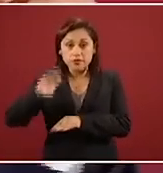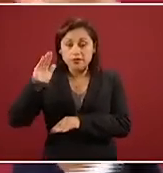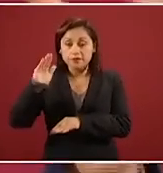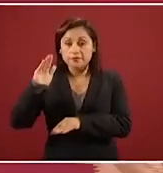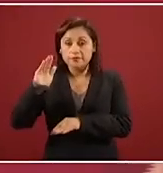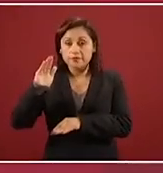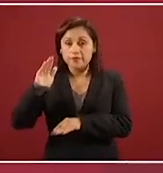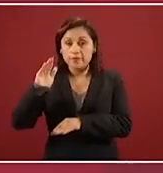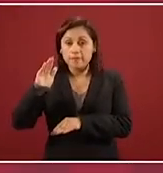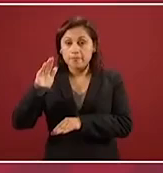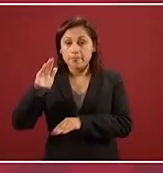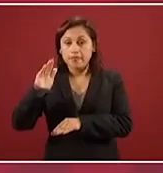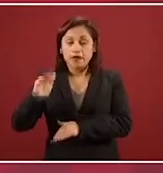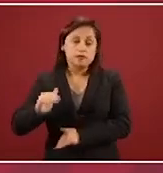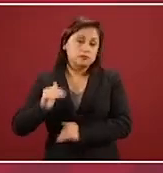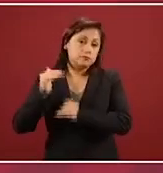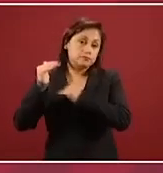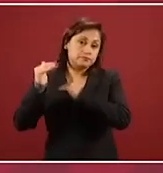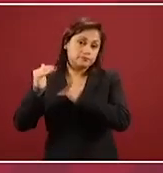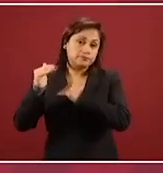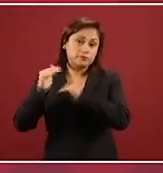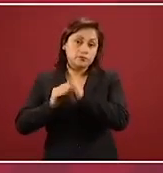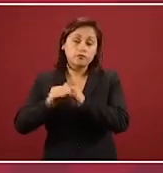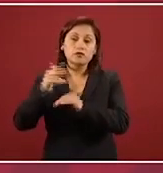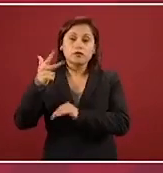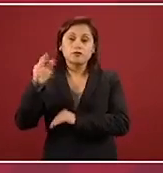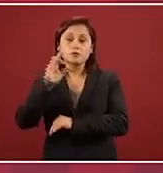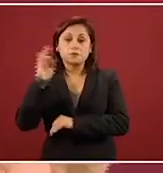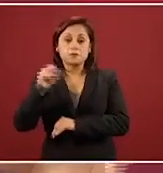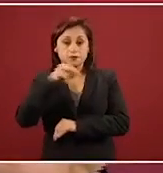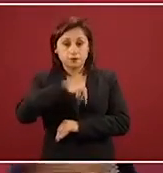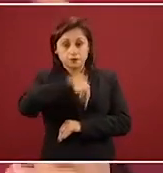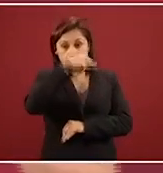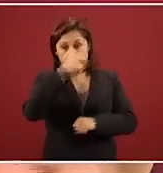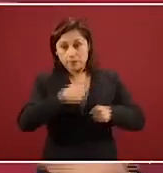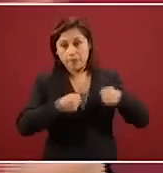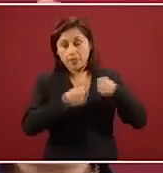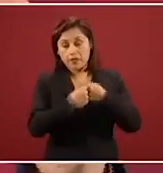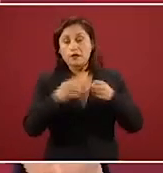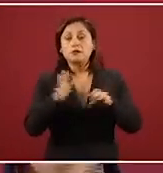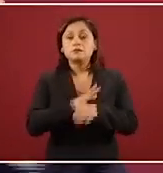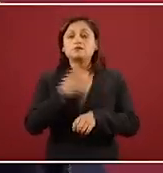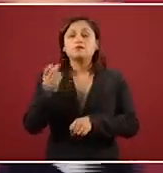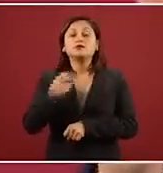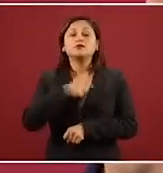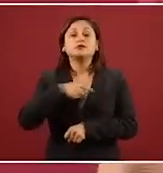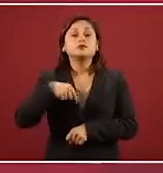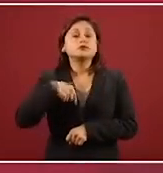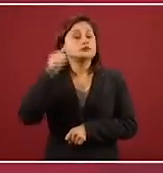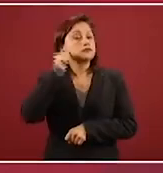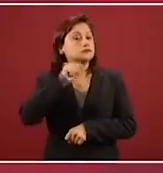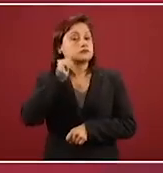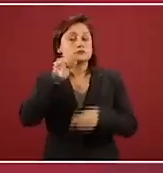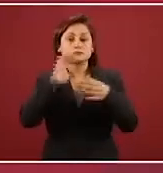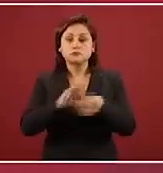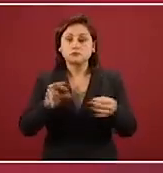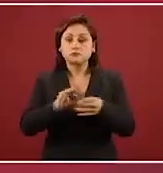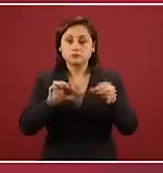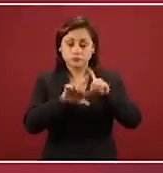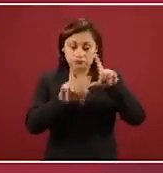y hasta 8% en la frontera norte. Por eso nosotros hablamos siempre de un promedio de todo el país de cerca